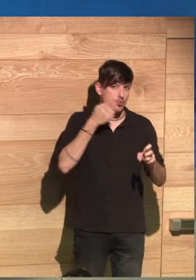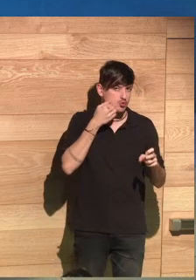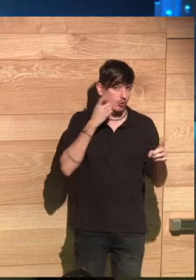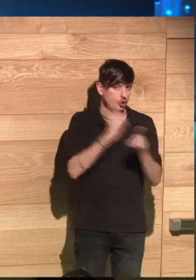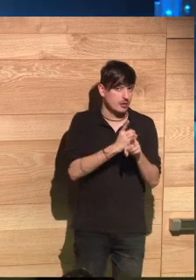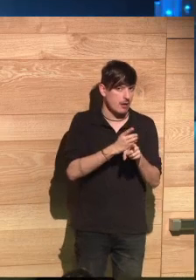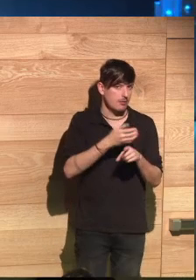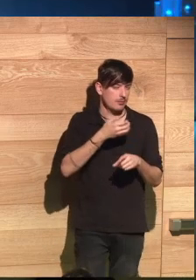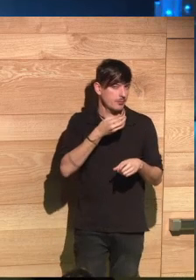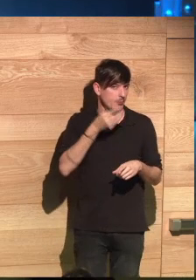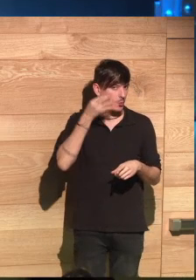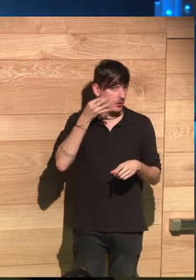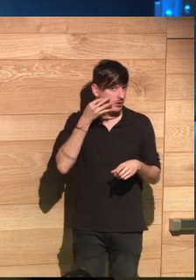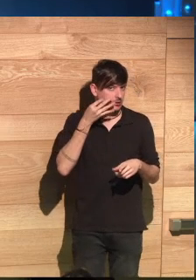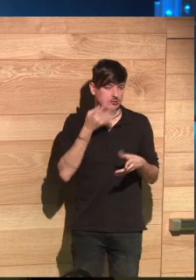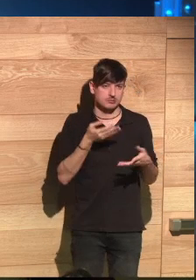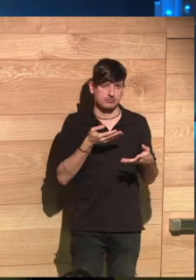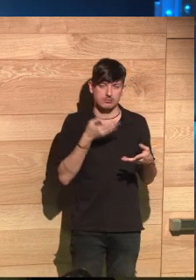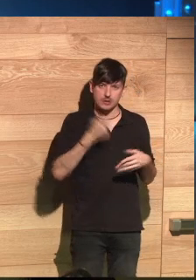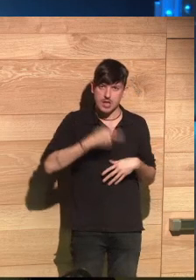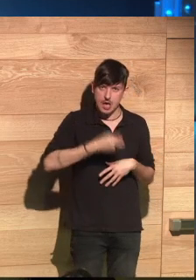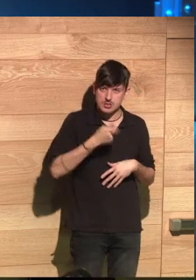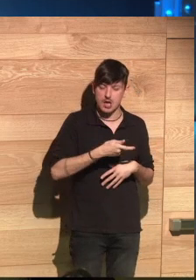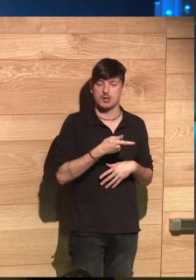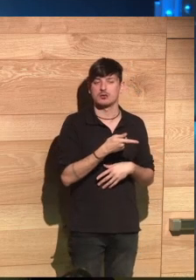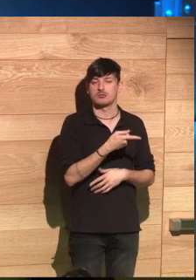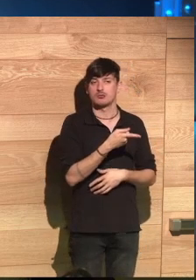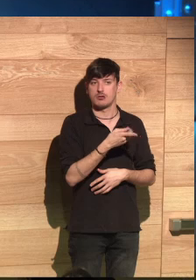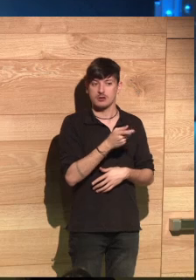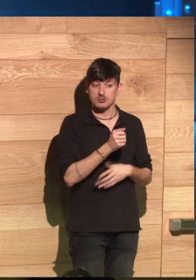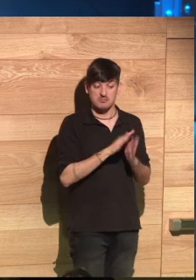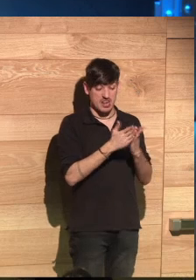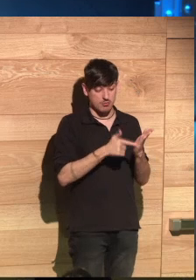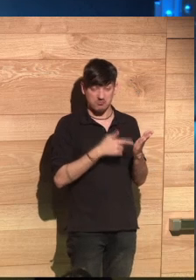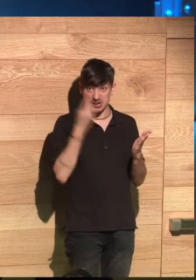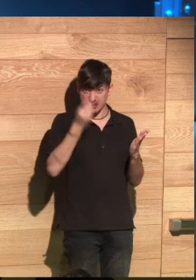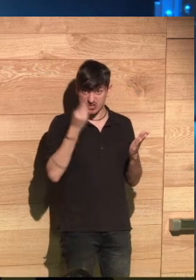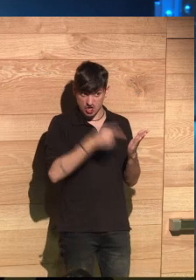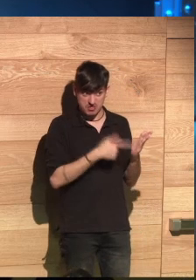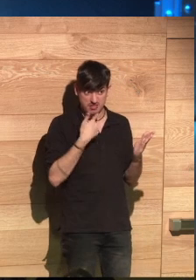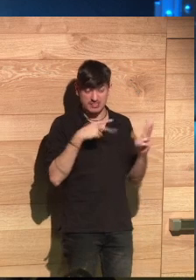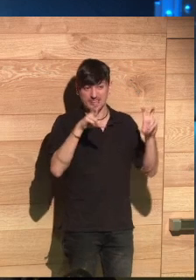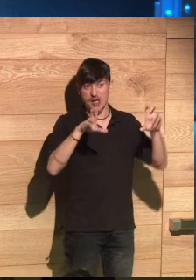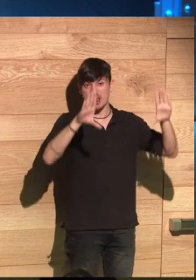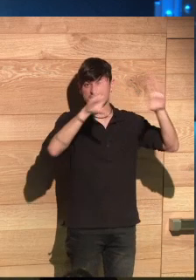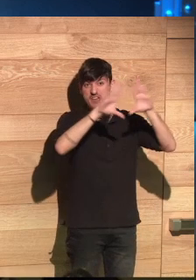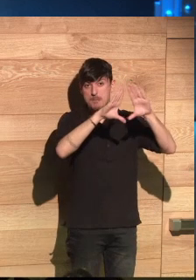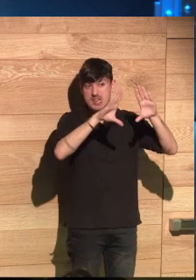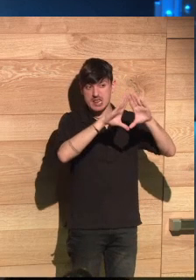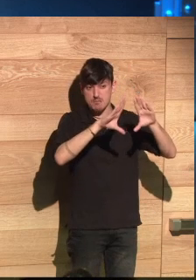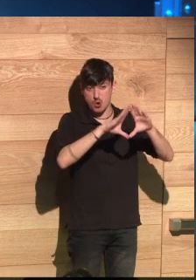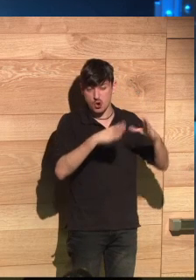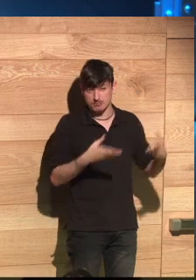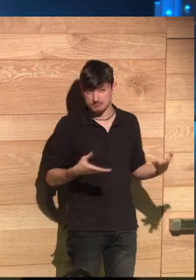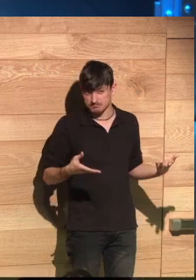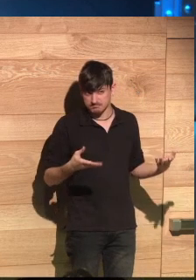era sistemático. Hay una reflexión aquí y en algún otro lugar del libro como si el feminismo que se abre